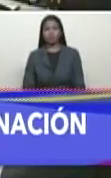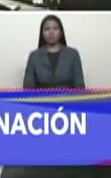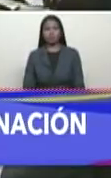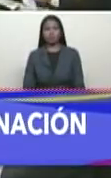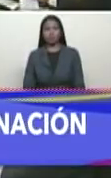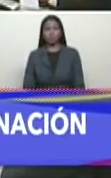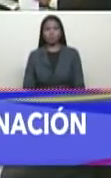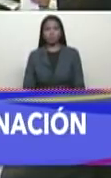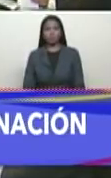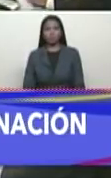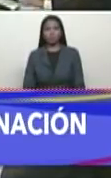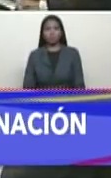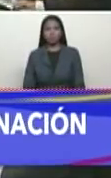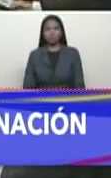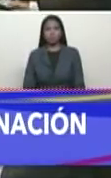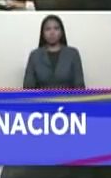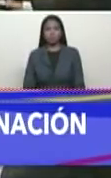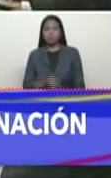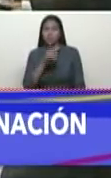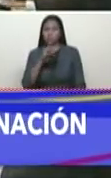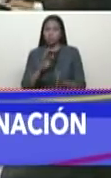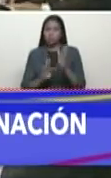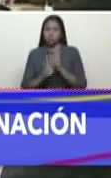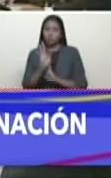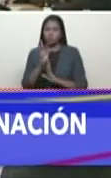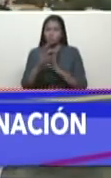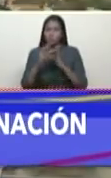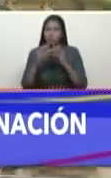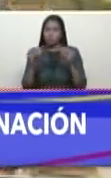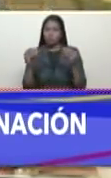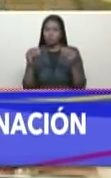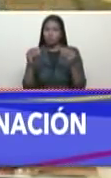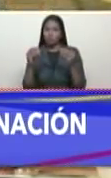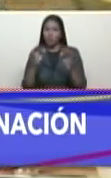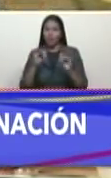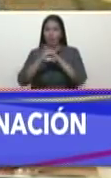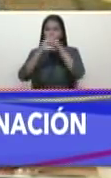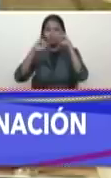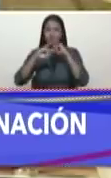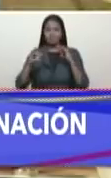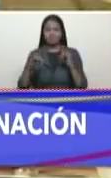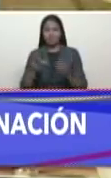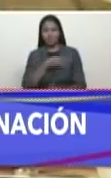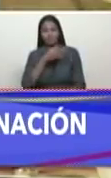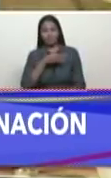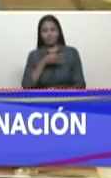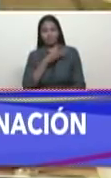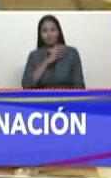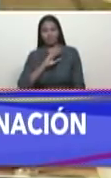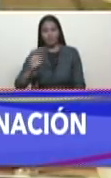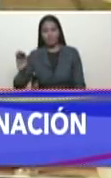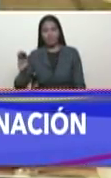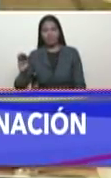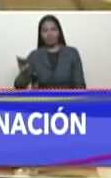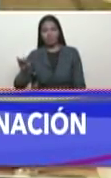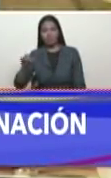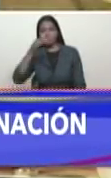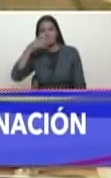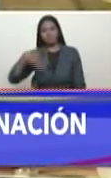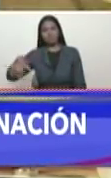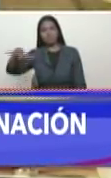en función de la felicidad social de nuestra patria de nuestro pueblo